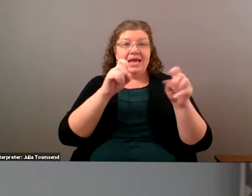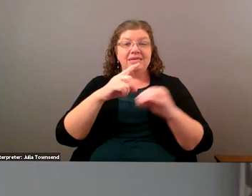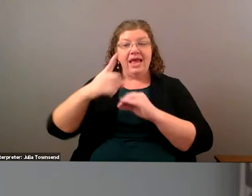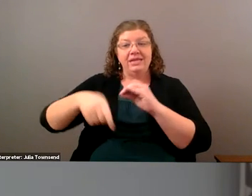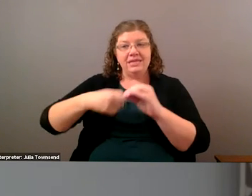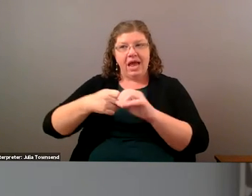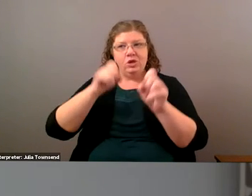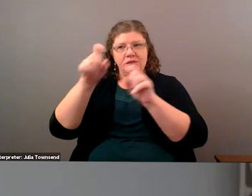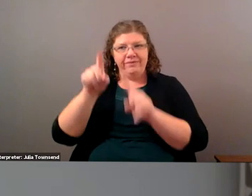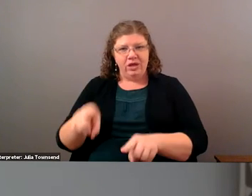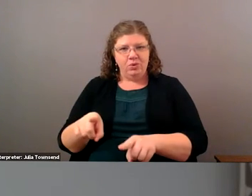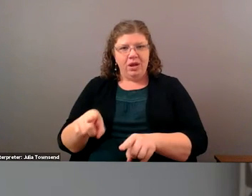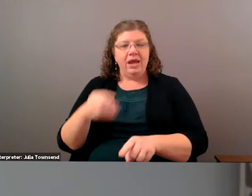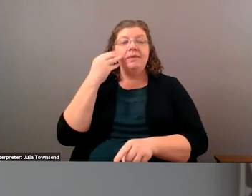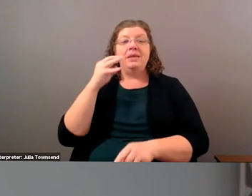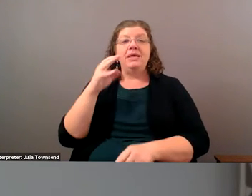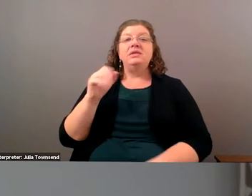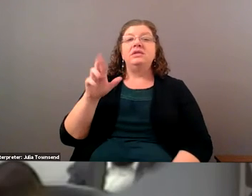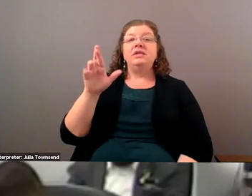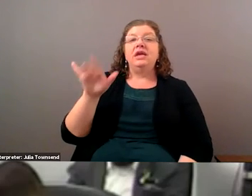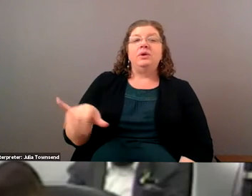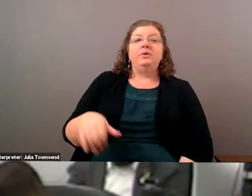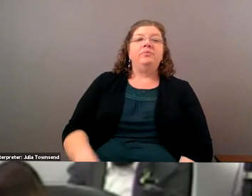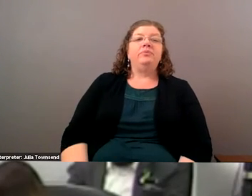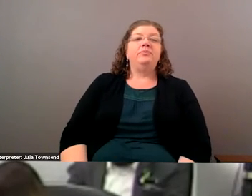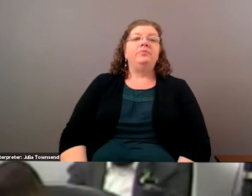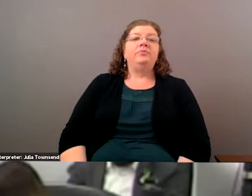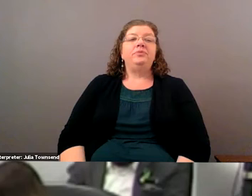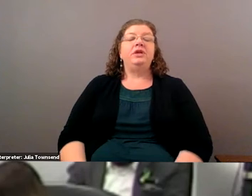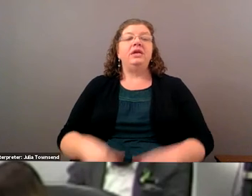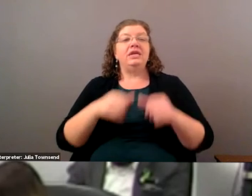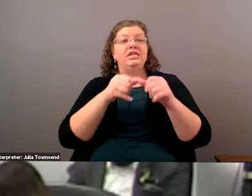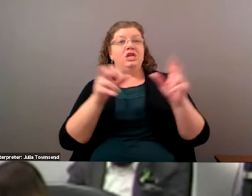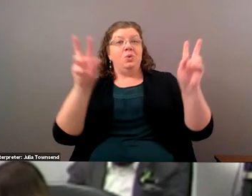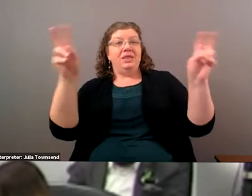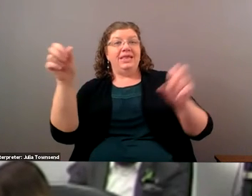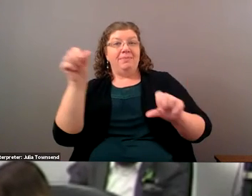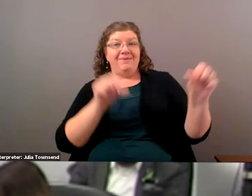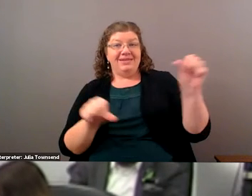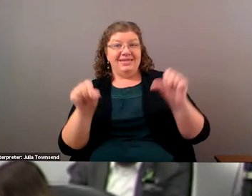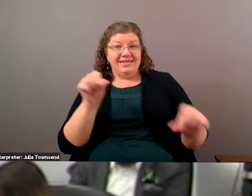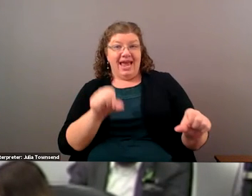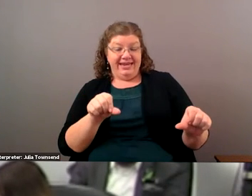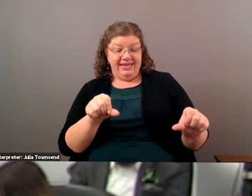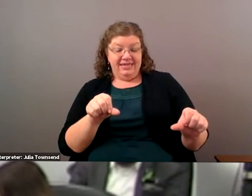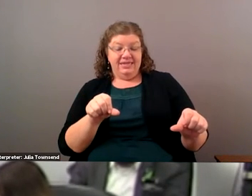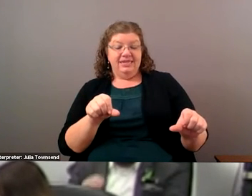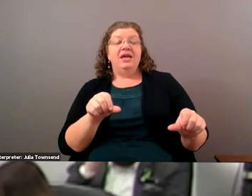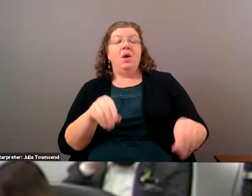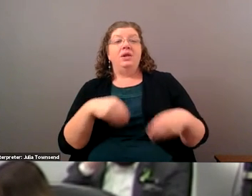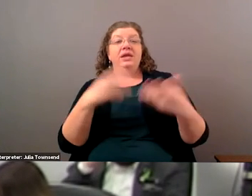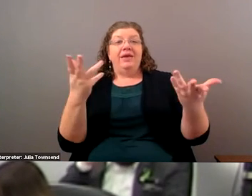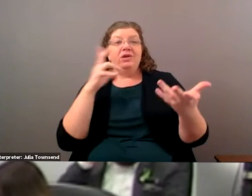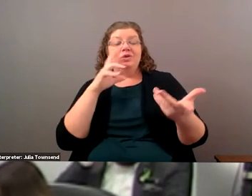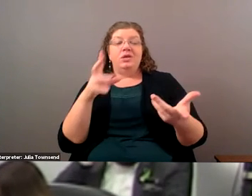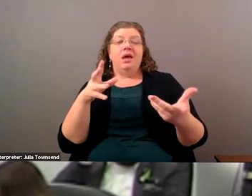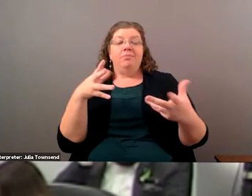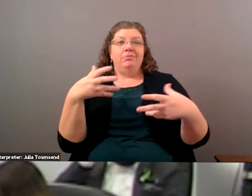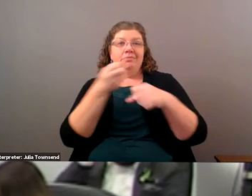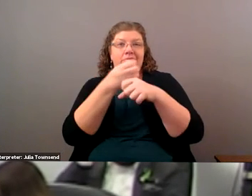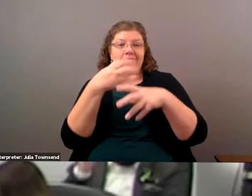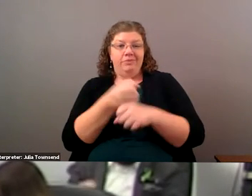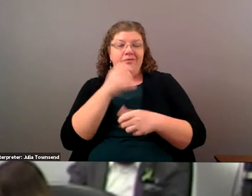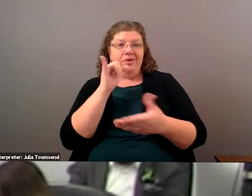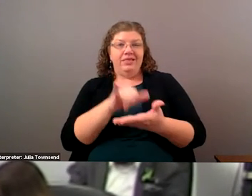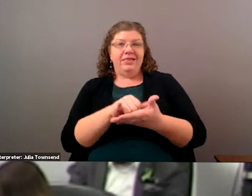Señora Carey, continuando con este tema de la ciencia, quiero darles un resumen de este título